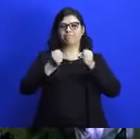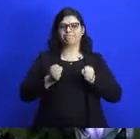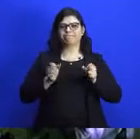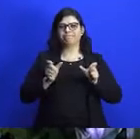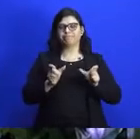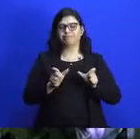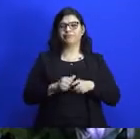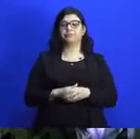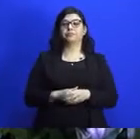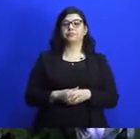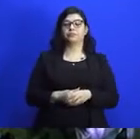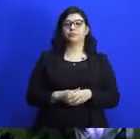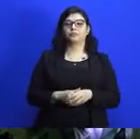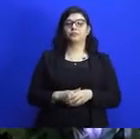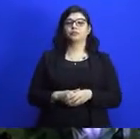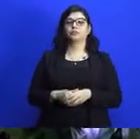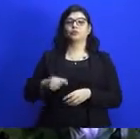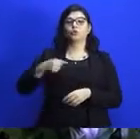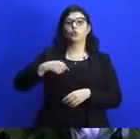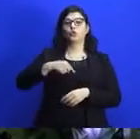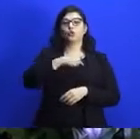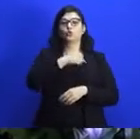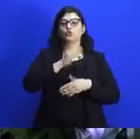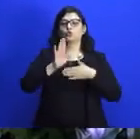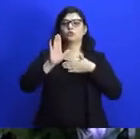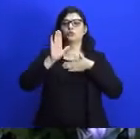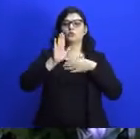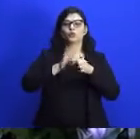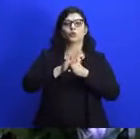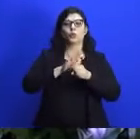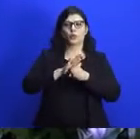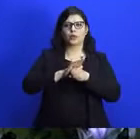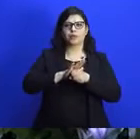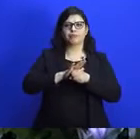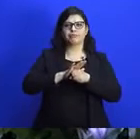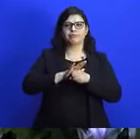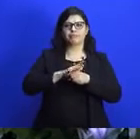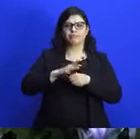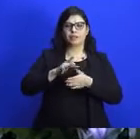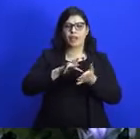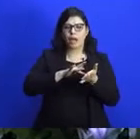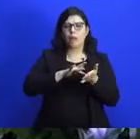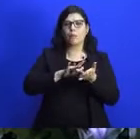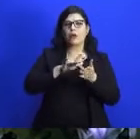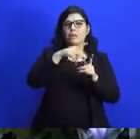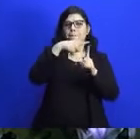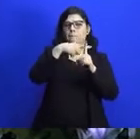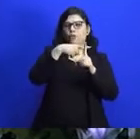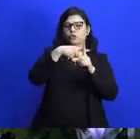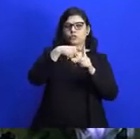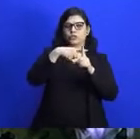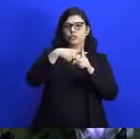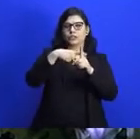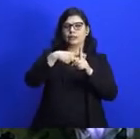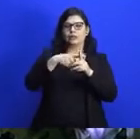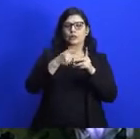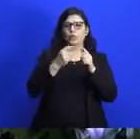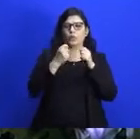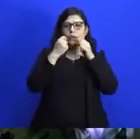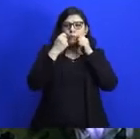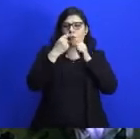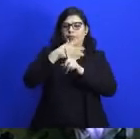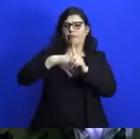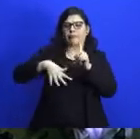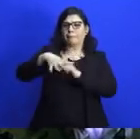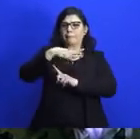Hoy nuestro compromiso es impactar de manera positiva en todos los entornos en los que